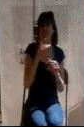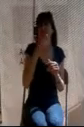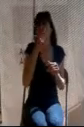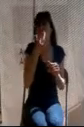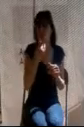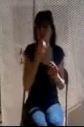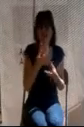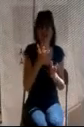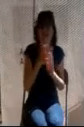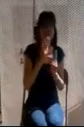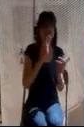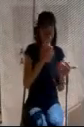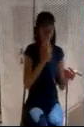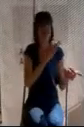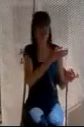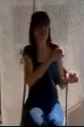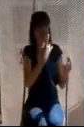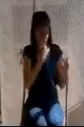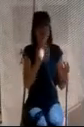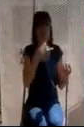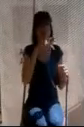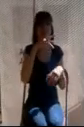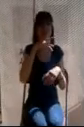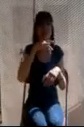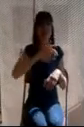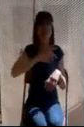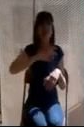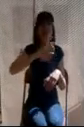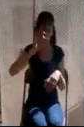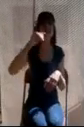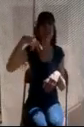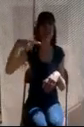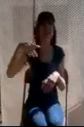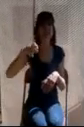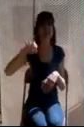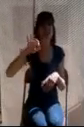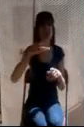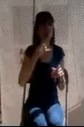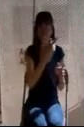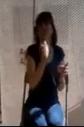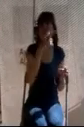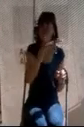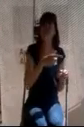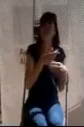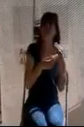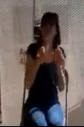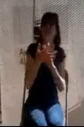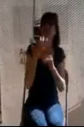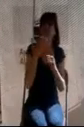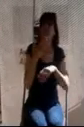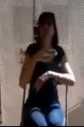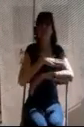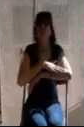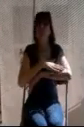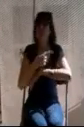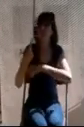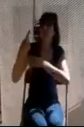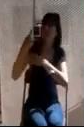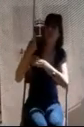antes me sugiriera, señor Sánchez Sanguino, que qué haríamos si tuviéramos que gobernar condicionados por